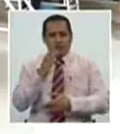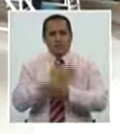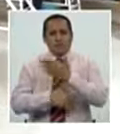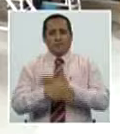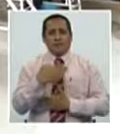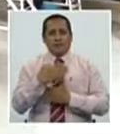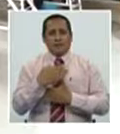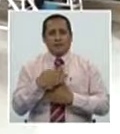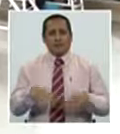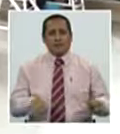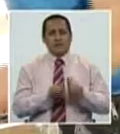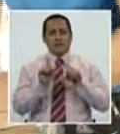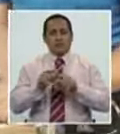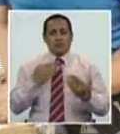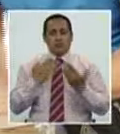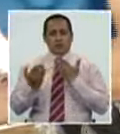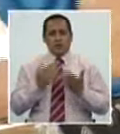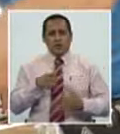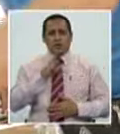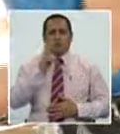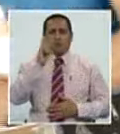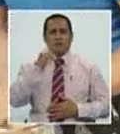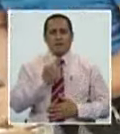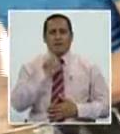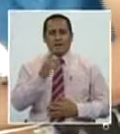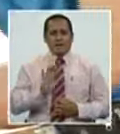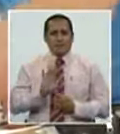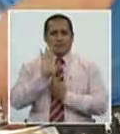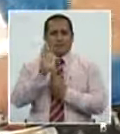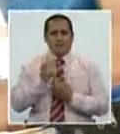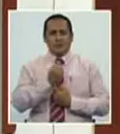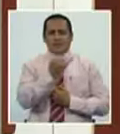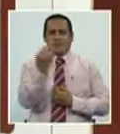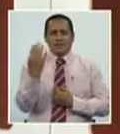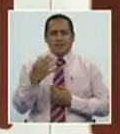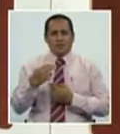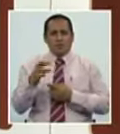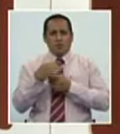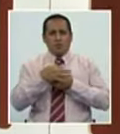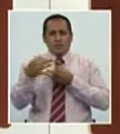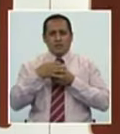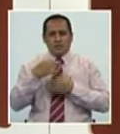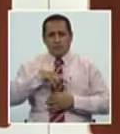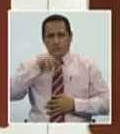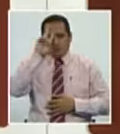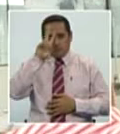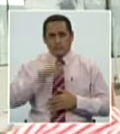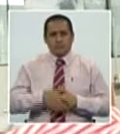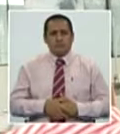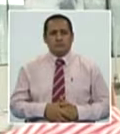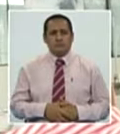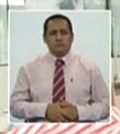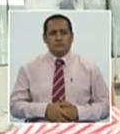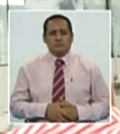a personas con discapacidad, cuyo modelo pedagógico será replicado a otras regiones del país.